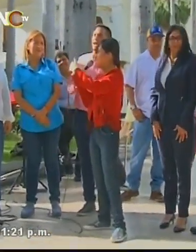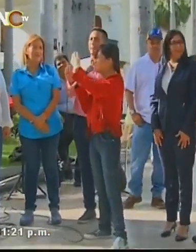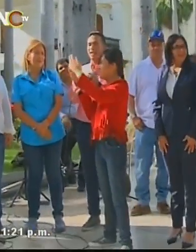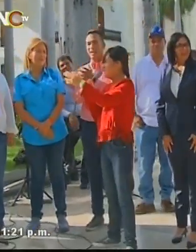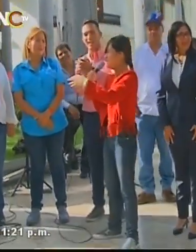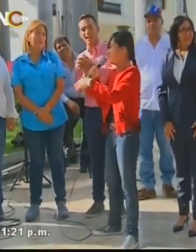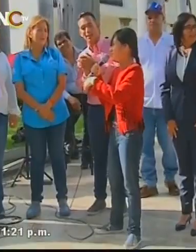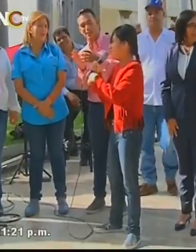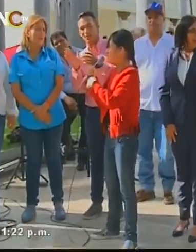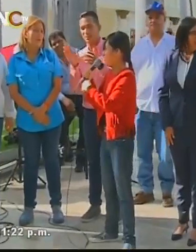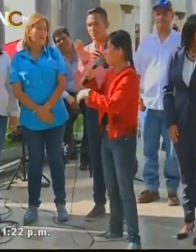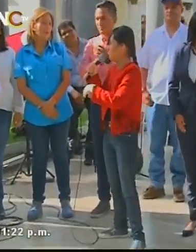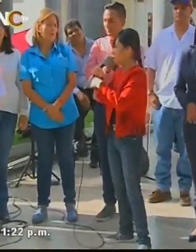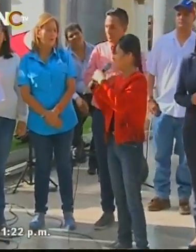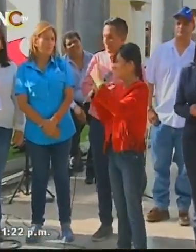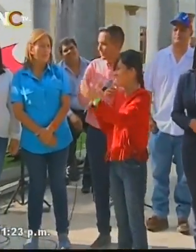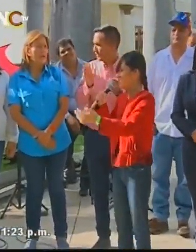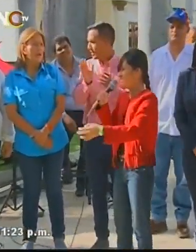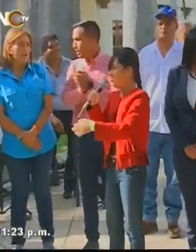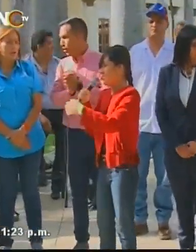mi camino.